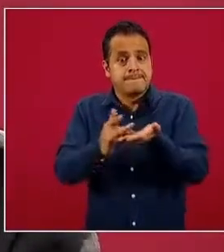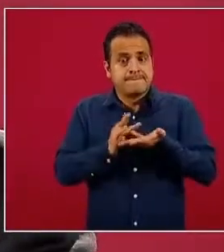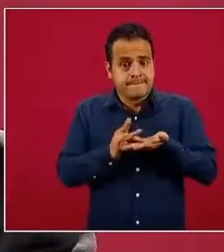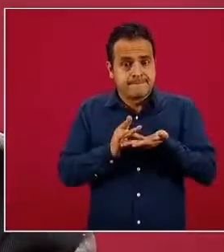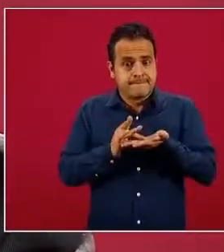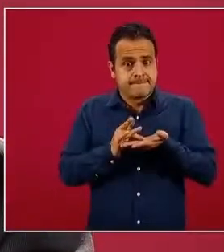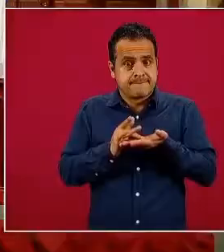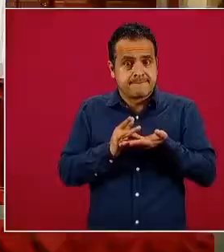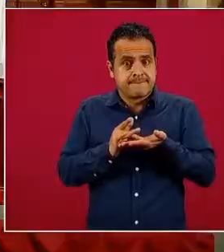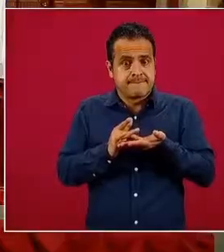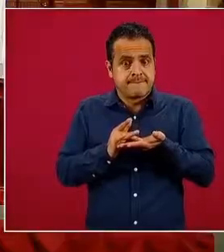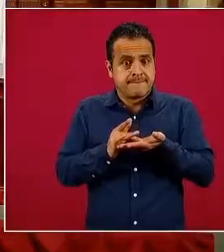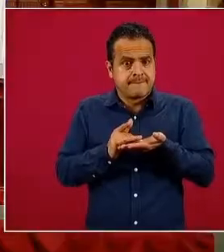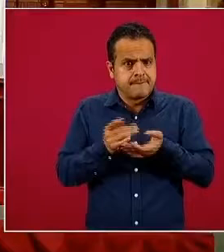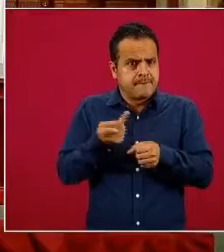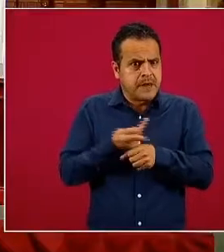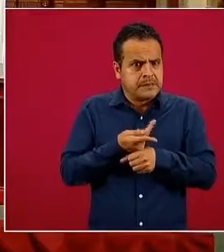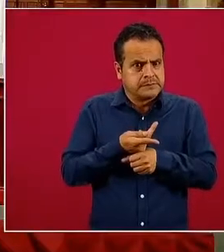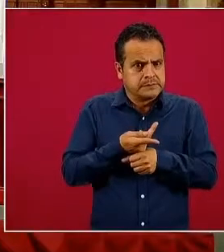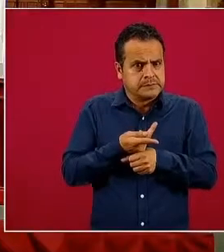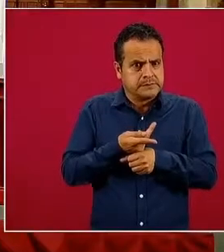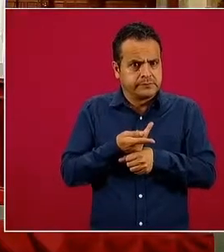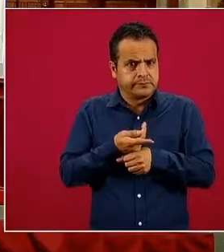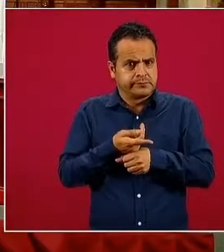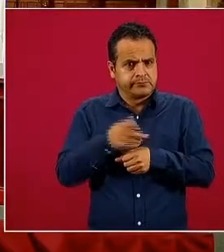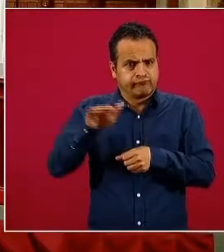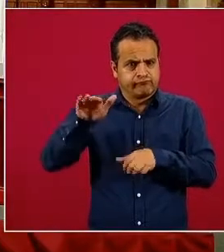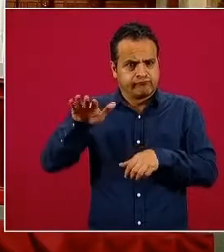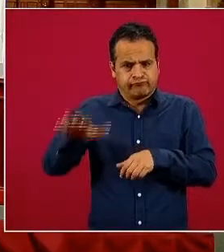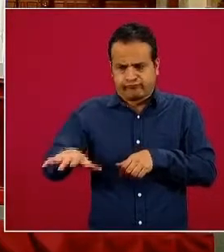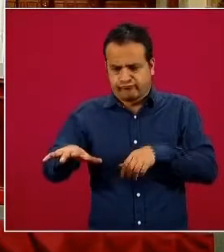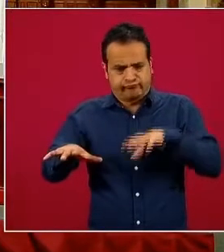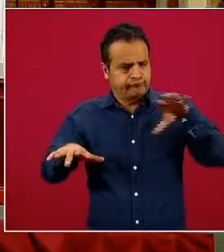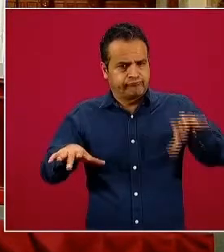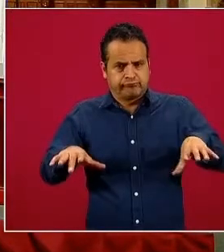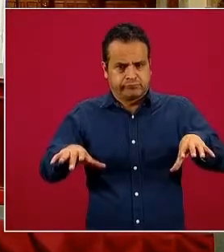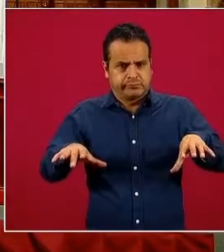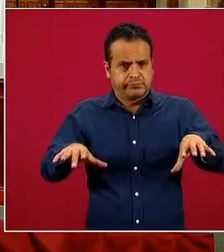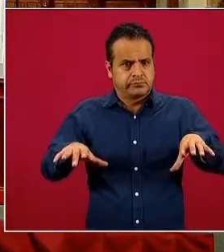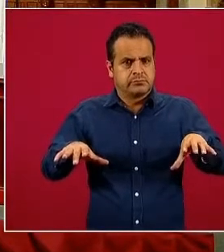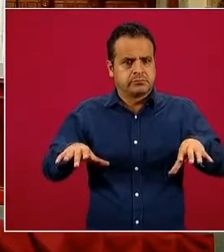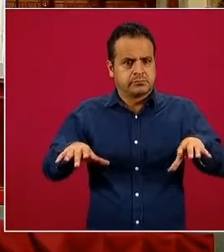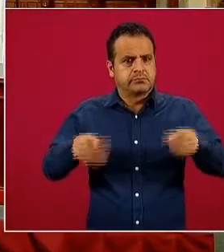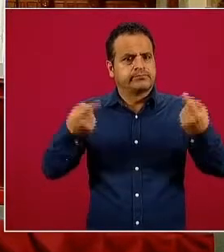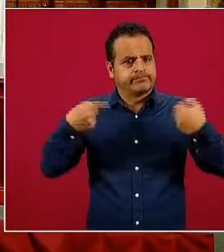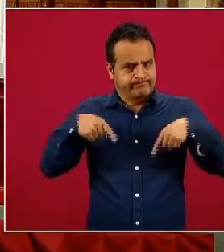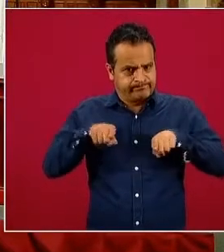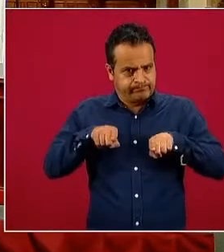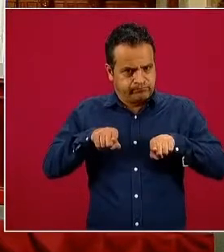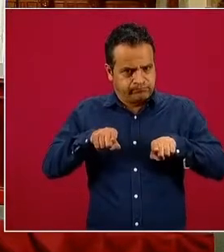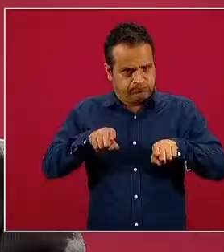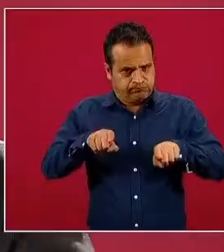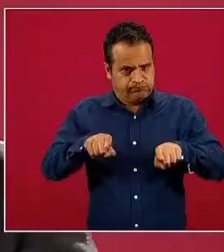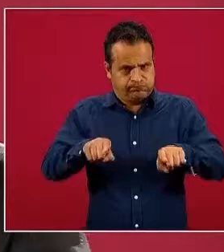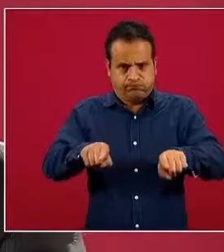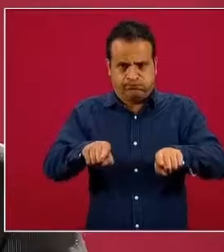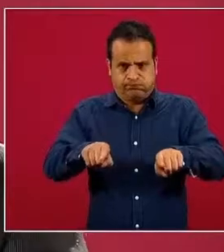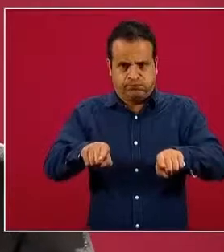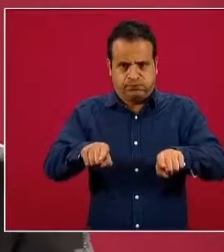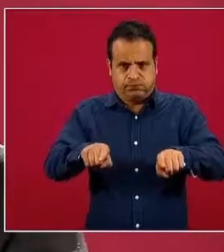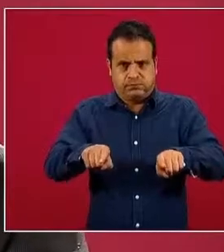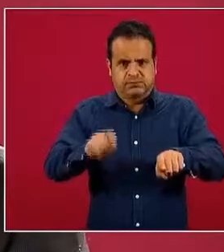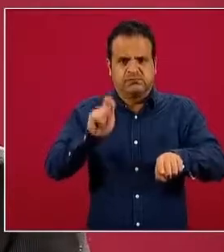Que lo que ocurre en un lado de la frontera ocurra simultáneamente en el otro lado de la frontera, que entre las